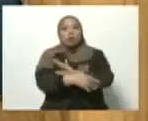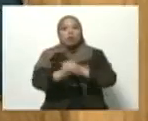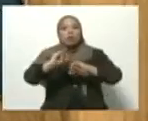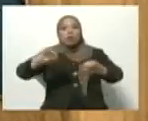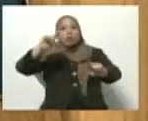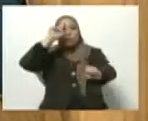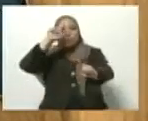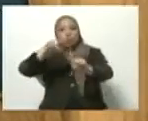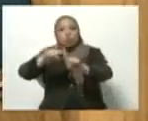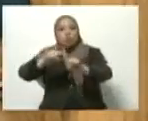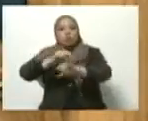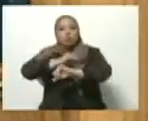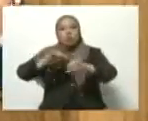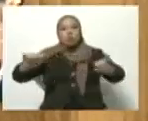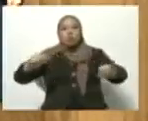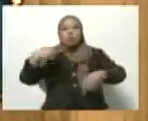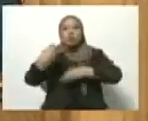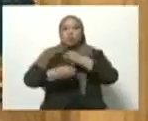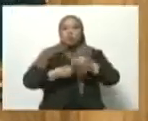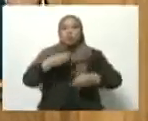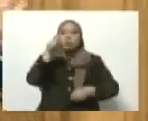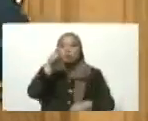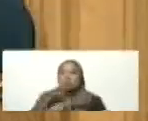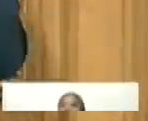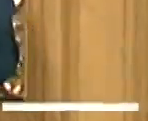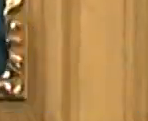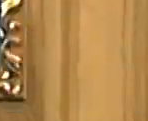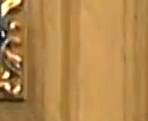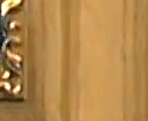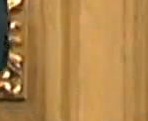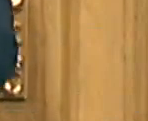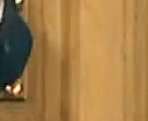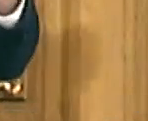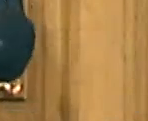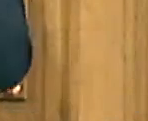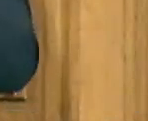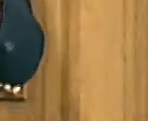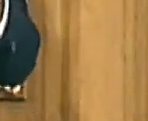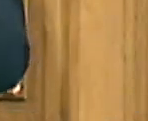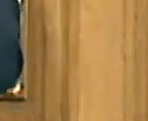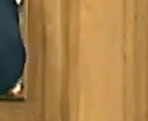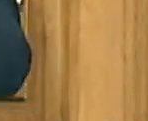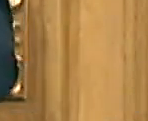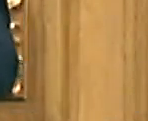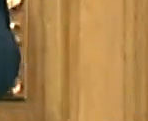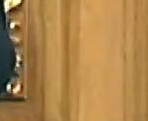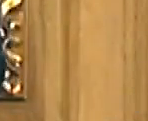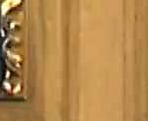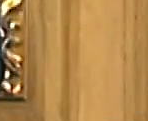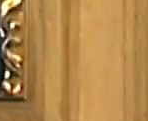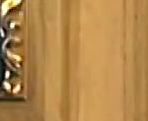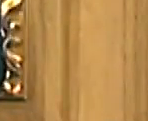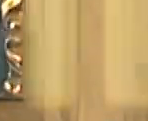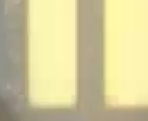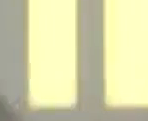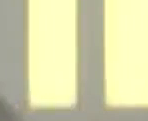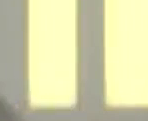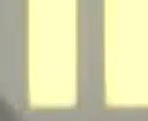tan grandes y son tan confusas porque son como 500 y son regulaciones ABC con hechos por abogados muy